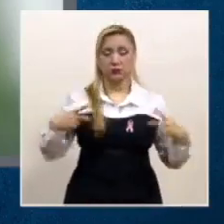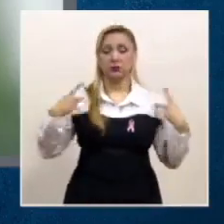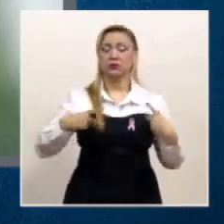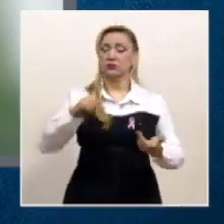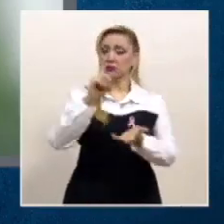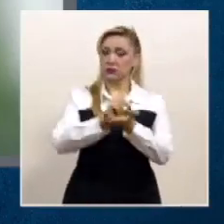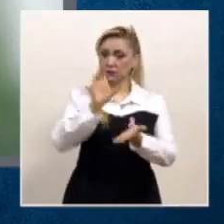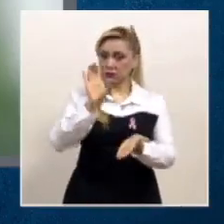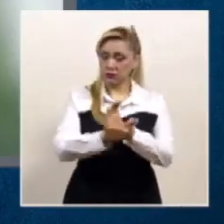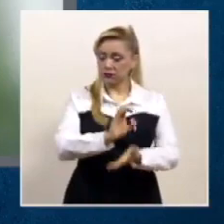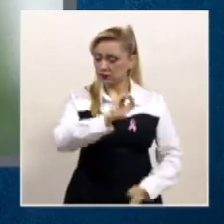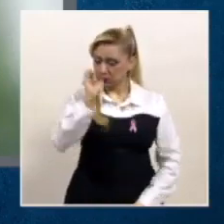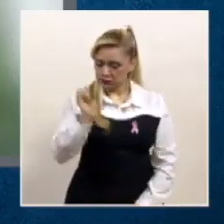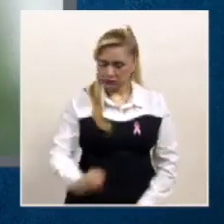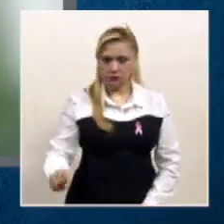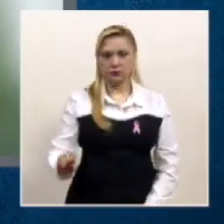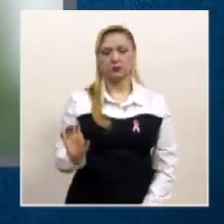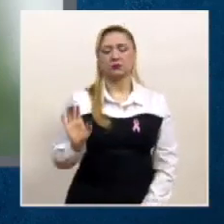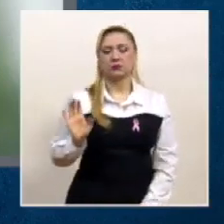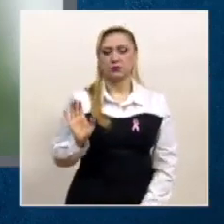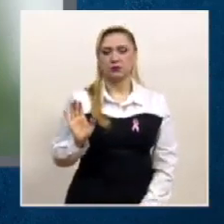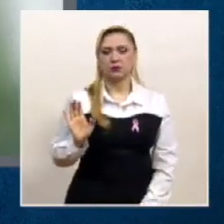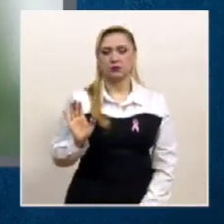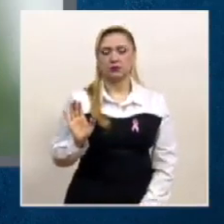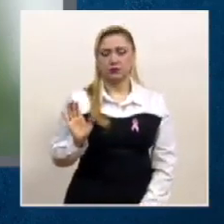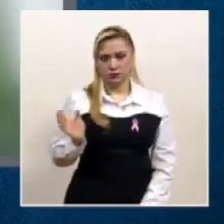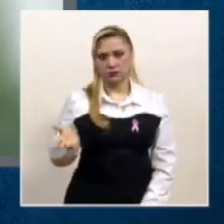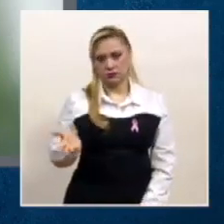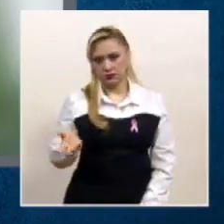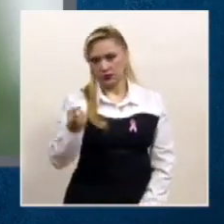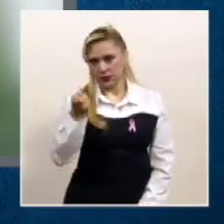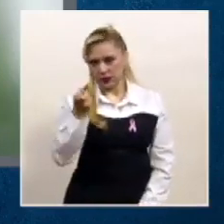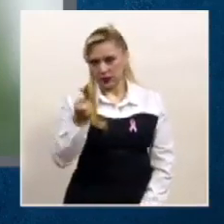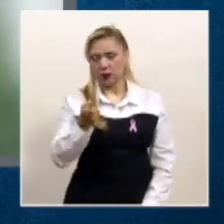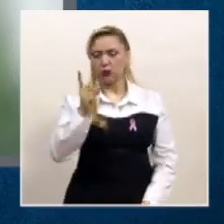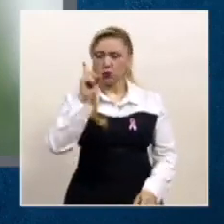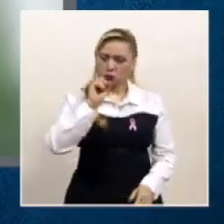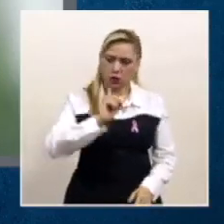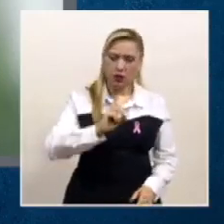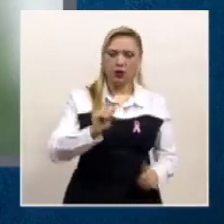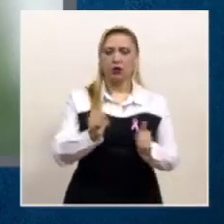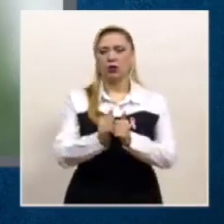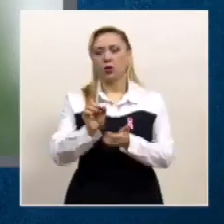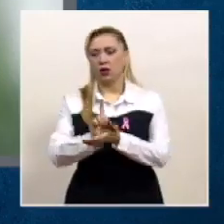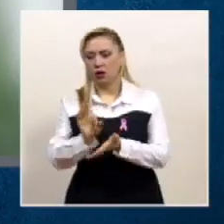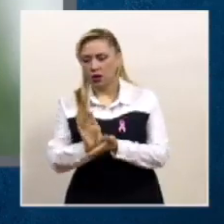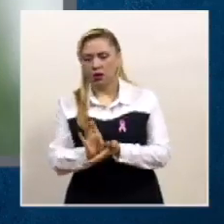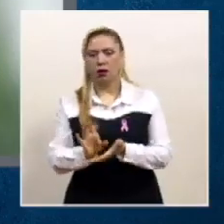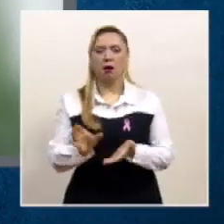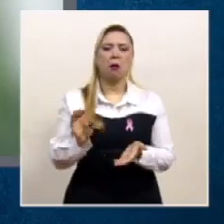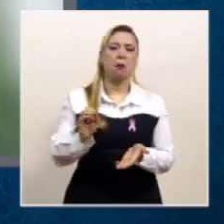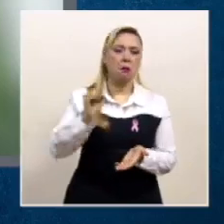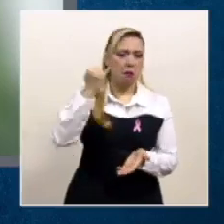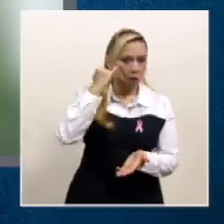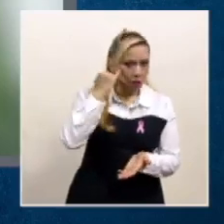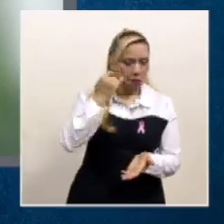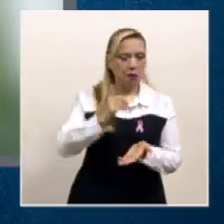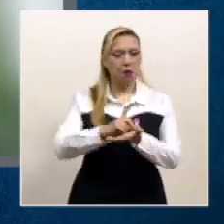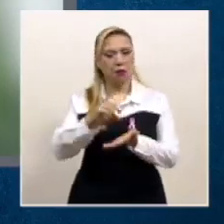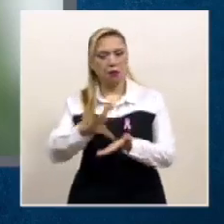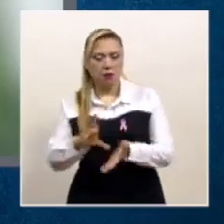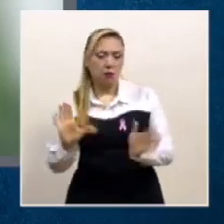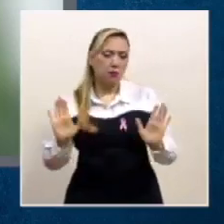discapacidad o de alguna de estas interseccionalidades. Y por el otro lado, también mandata el acuerdo general que estableció el INE